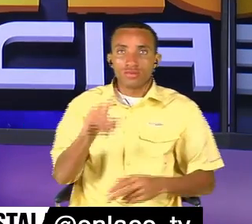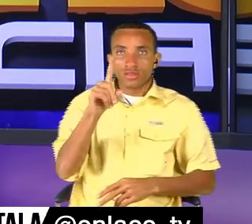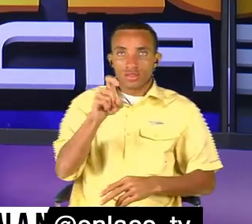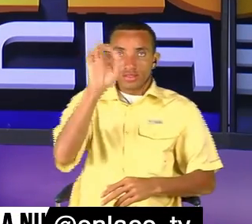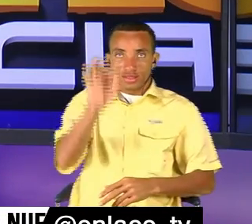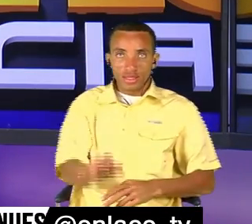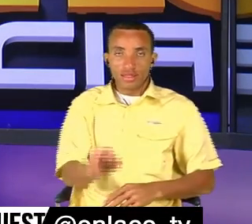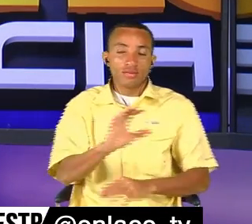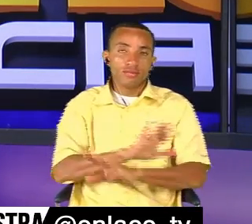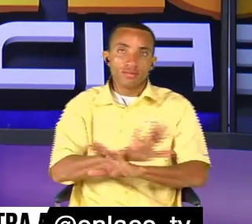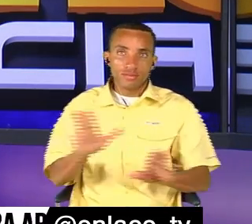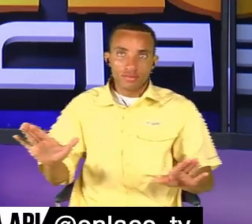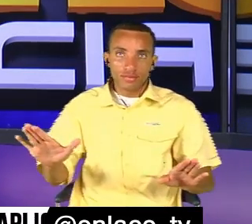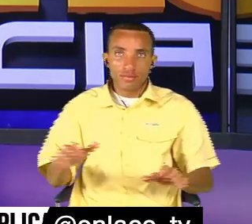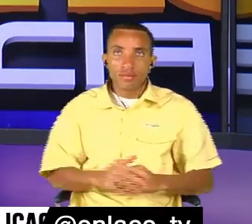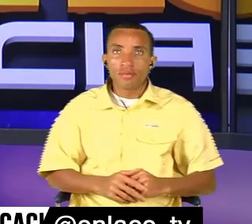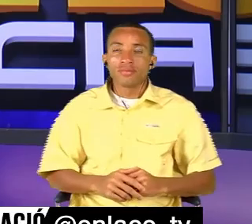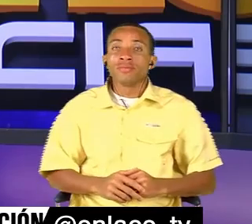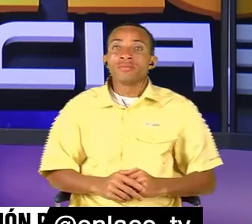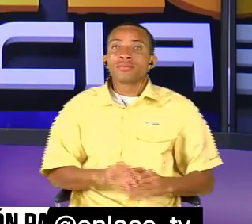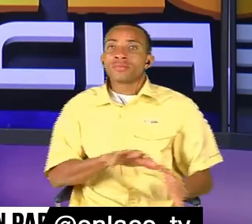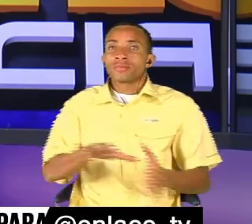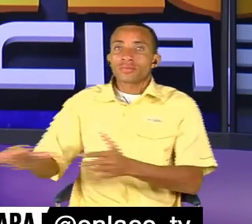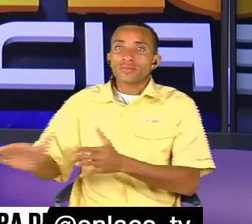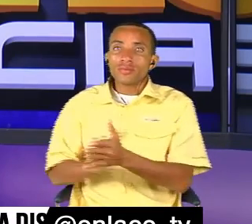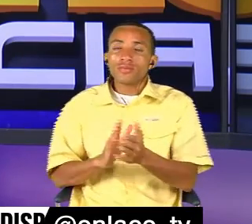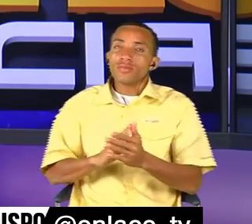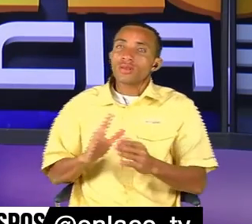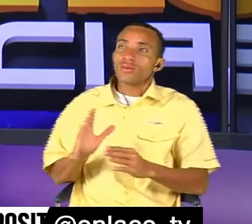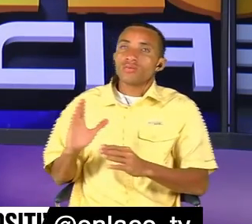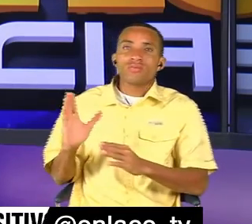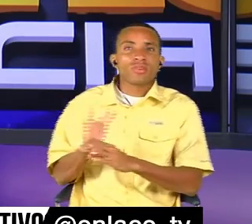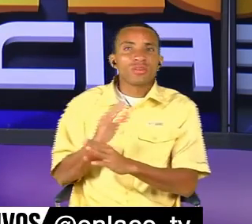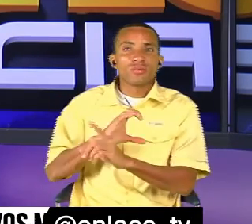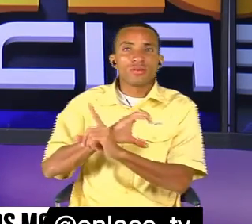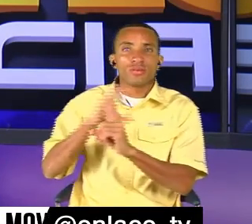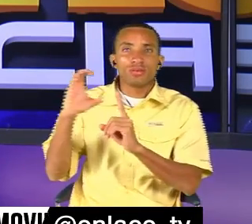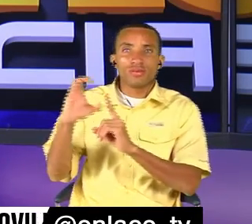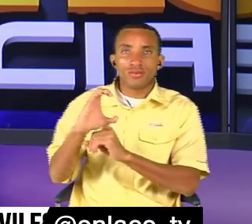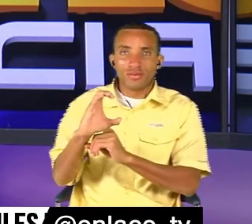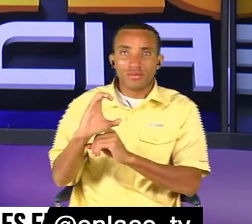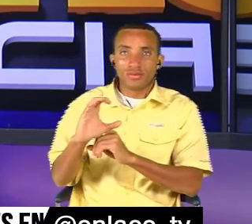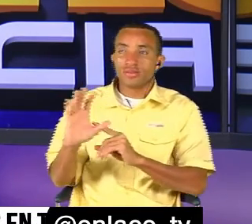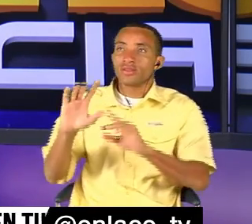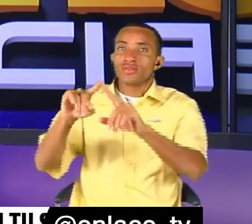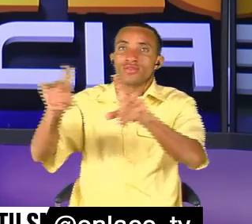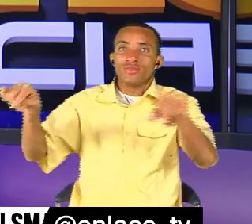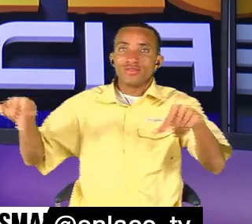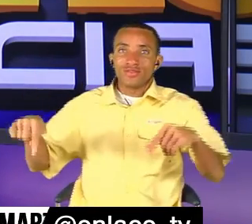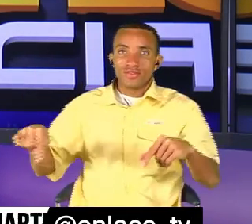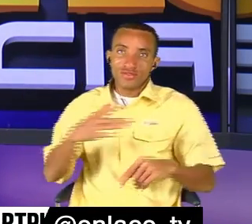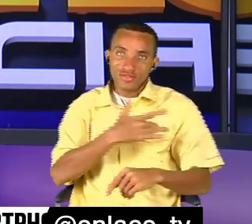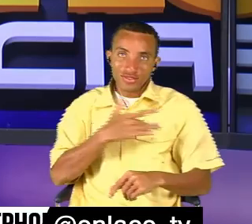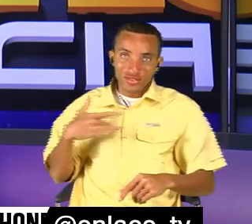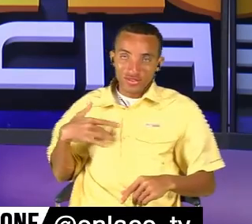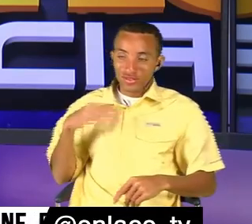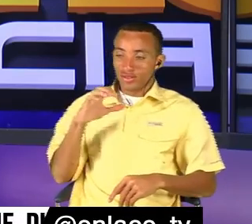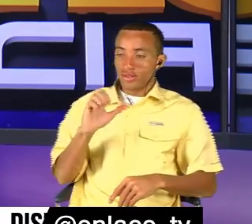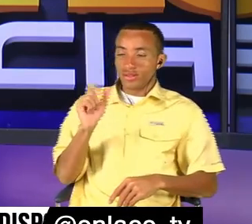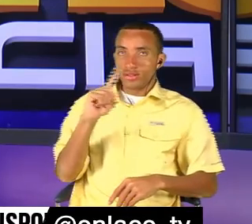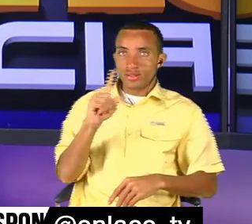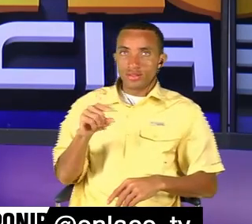tarde. Y como un problema cultural fue calificado por ASMED Salud el hecho de que usuarios del servicio de salud